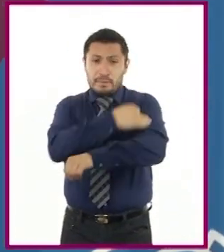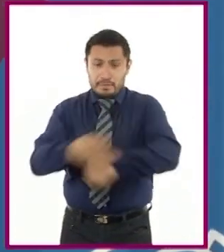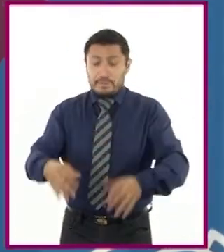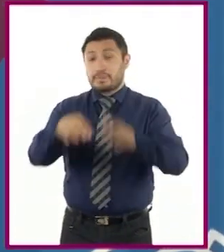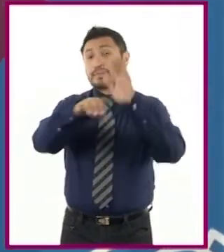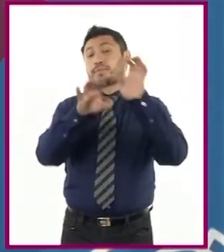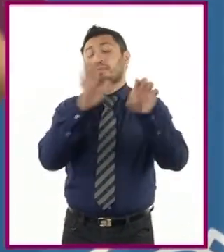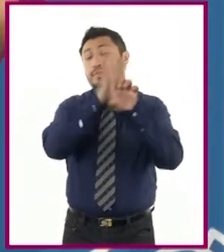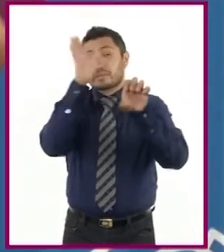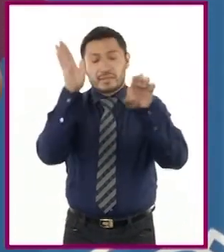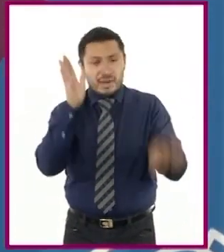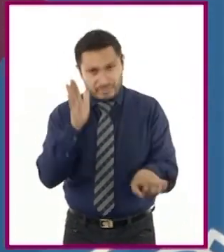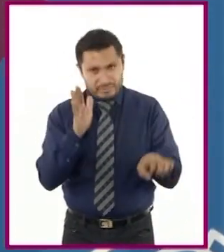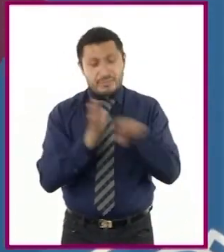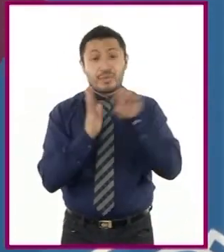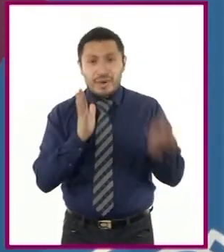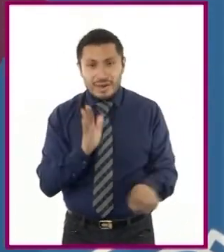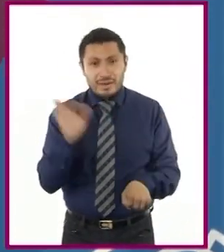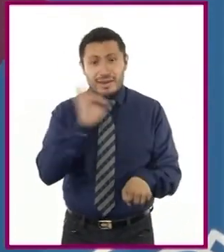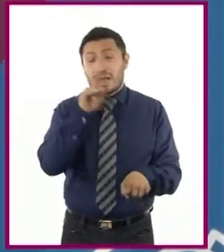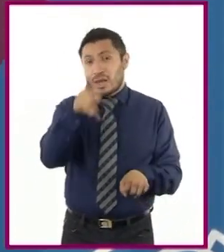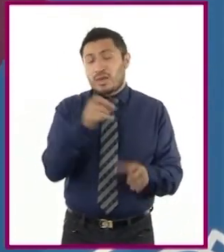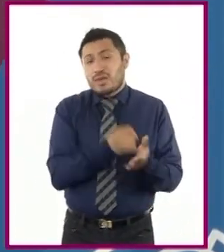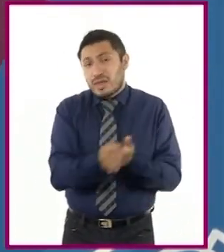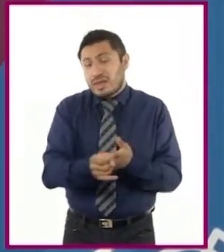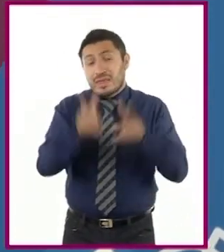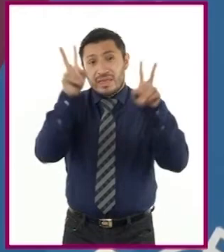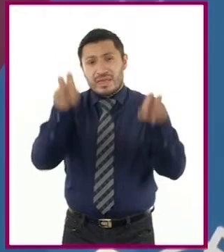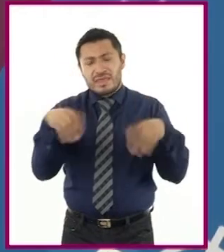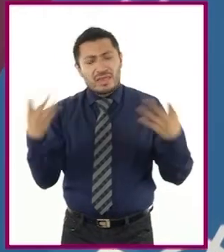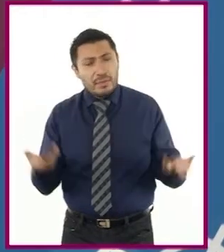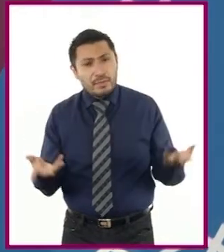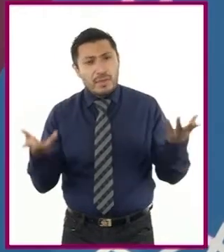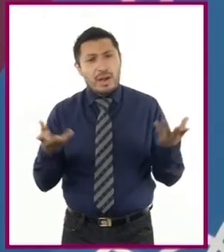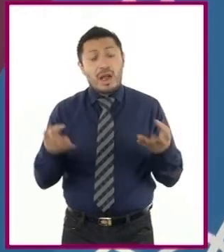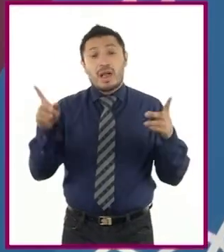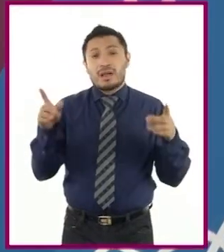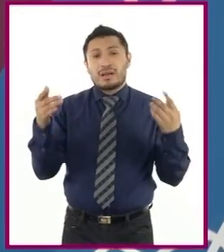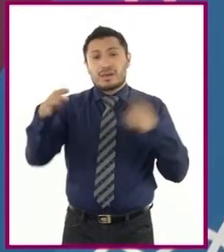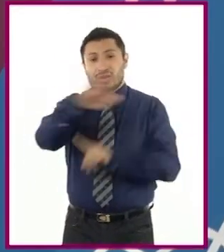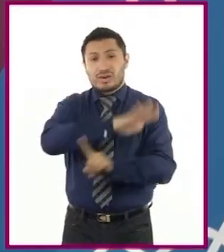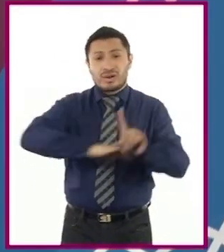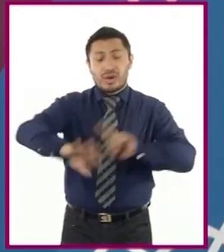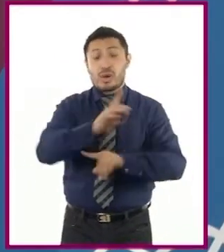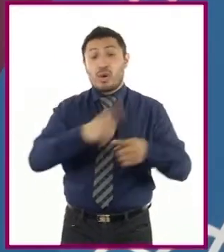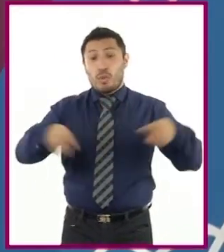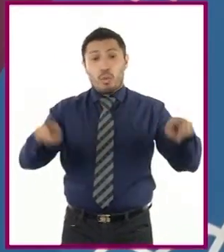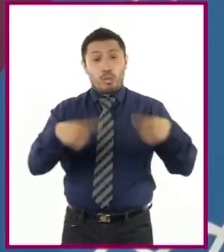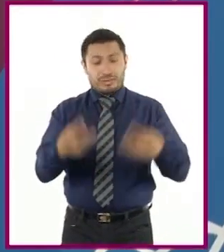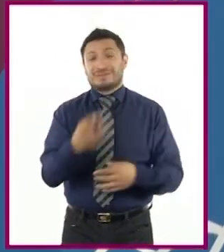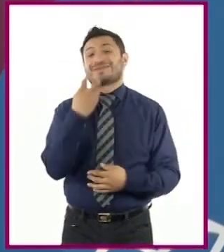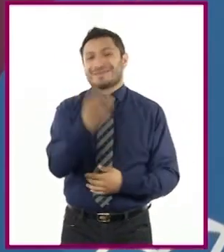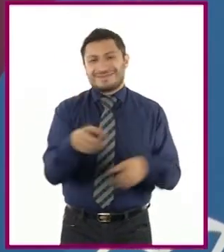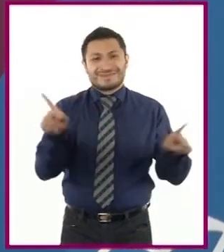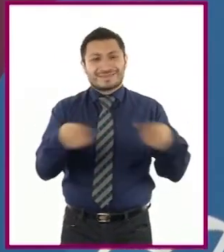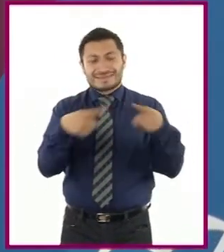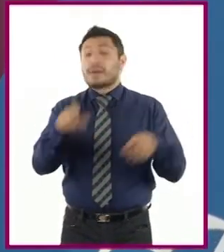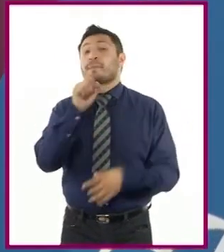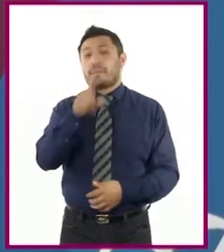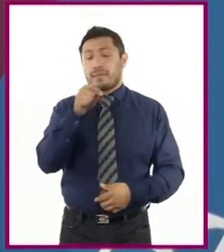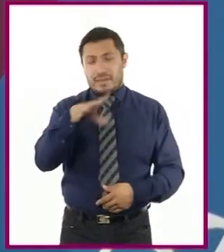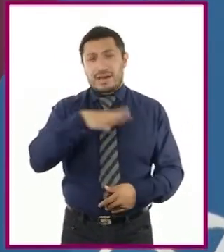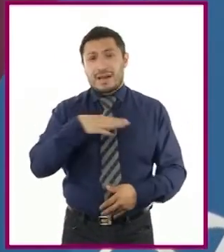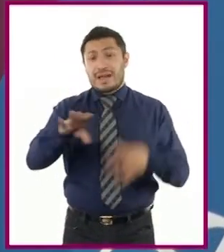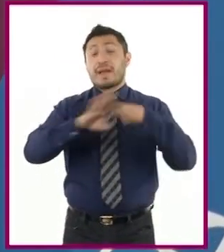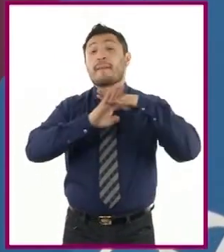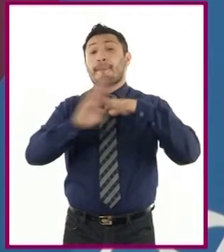ejemplo, ¿qué tal si deciden abordar el tema desde el ámbito musical? La música también está influenciada por